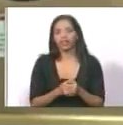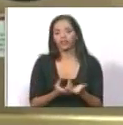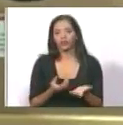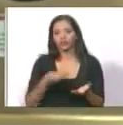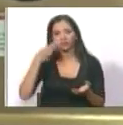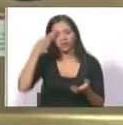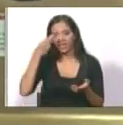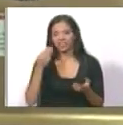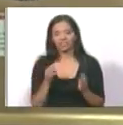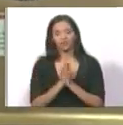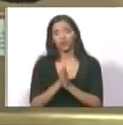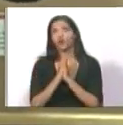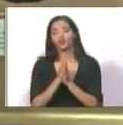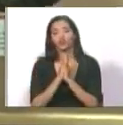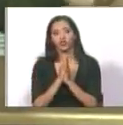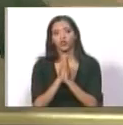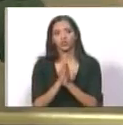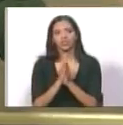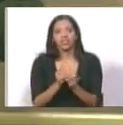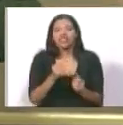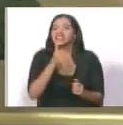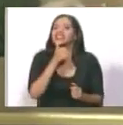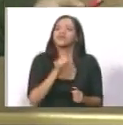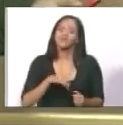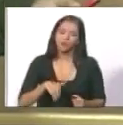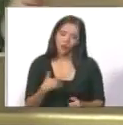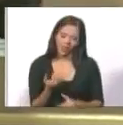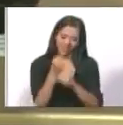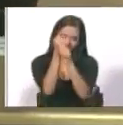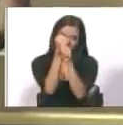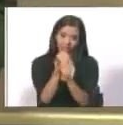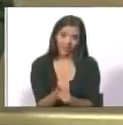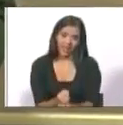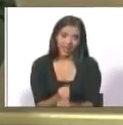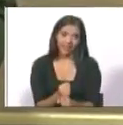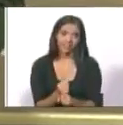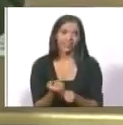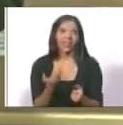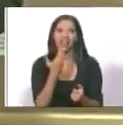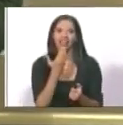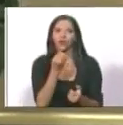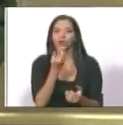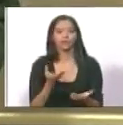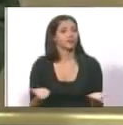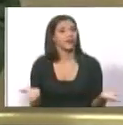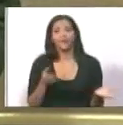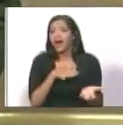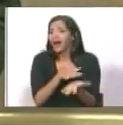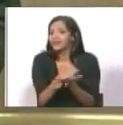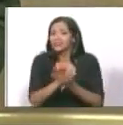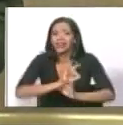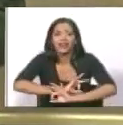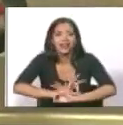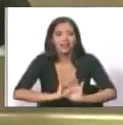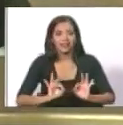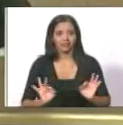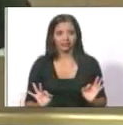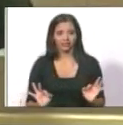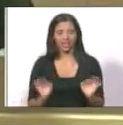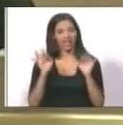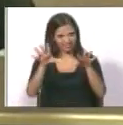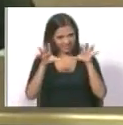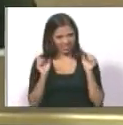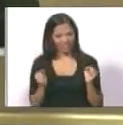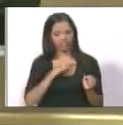Dios, ¿quién puede esperar que salga algo bueno de allí? No va a salir. Entiéndanse